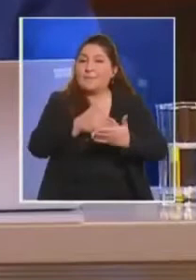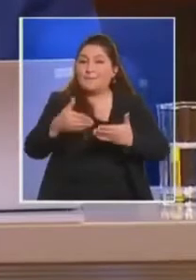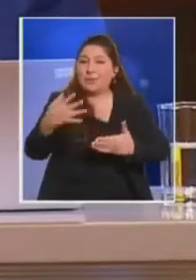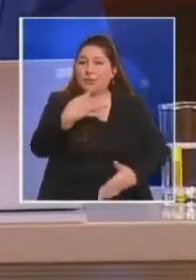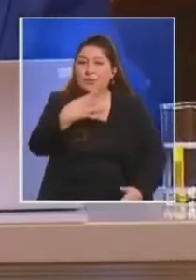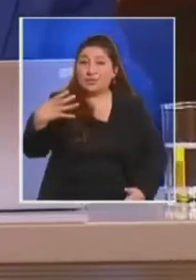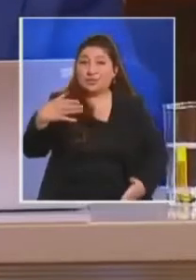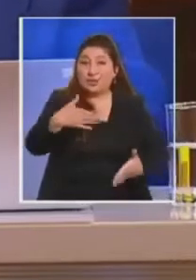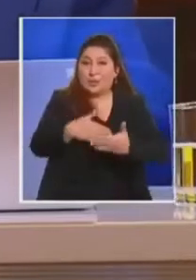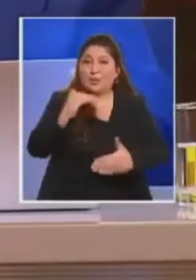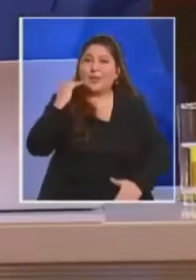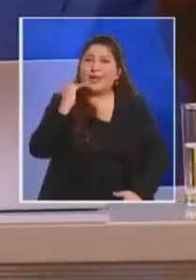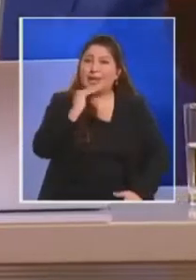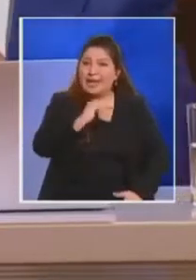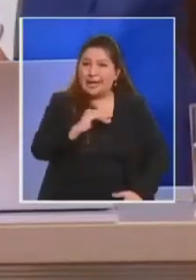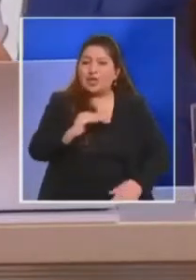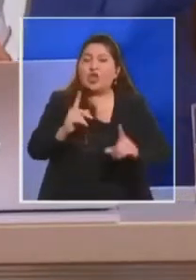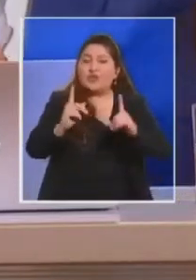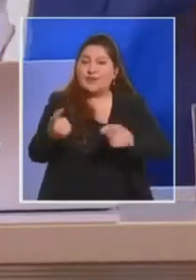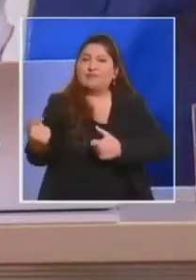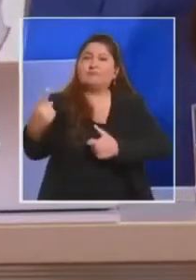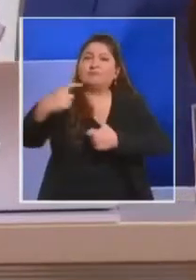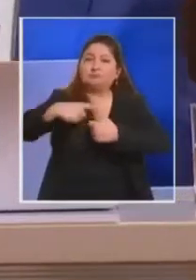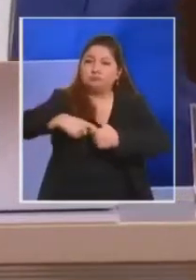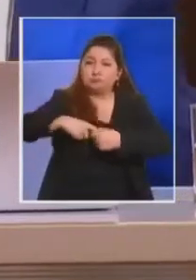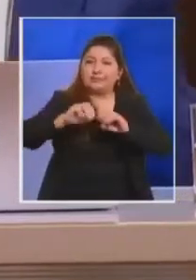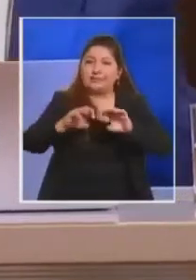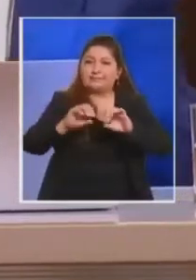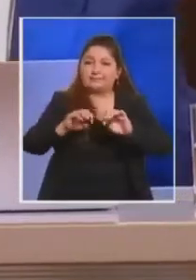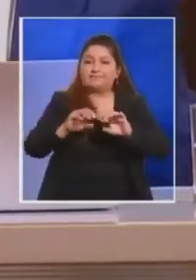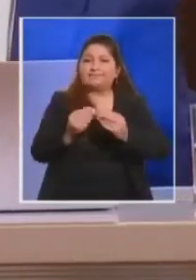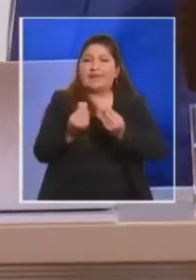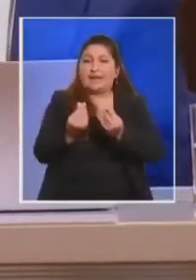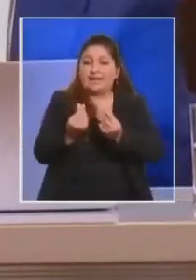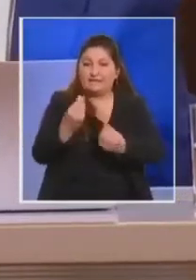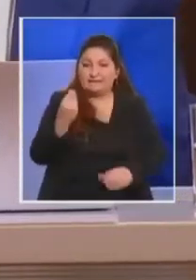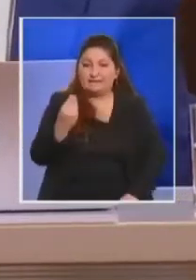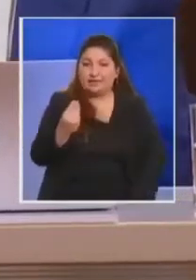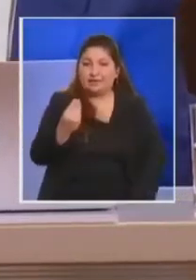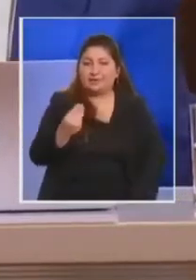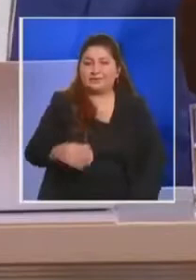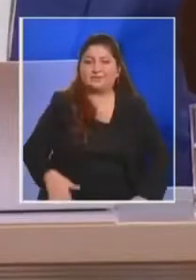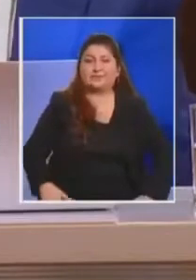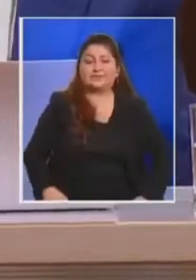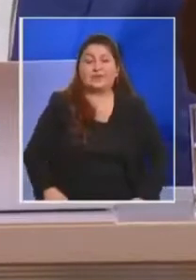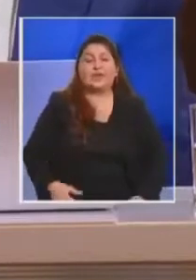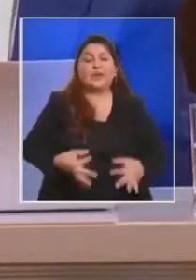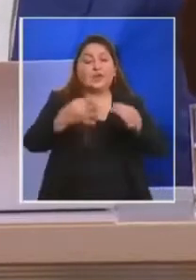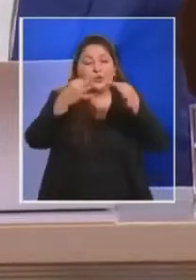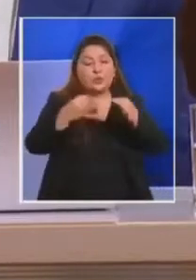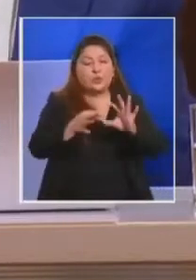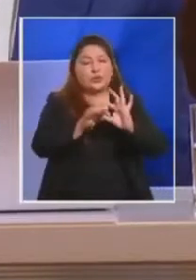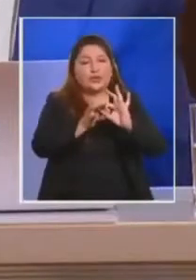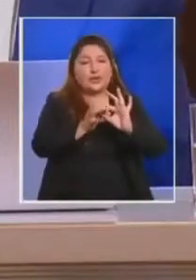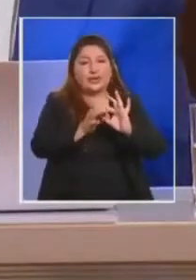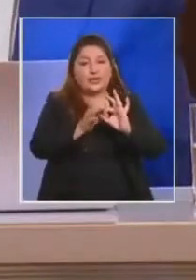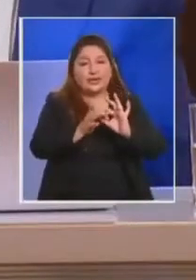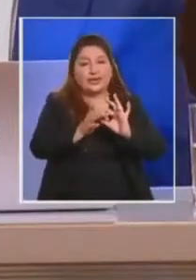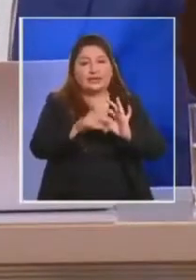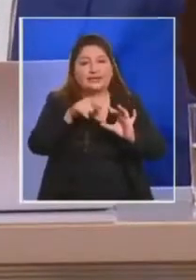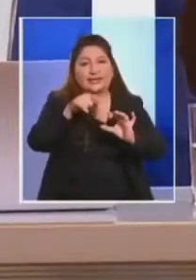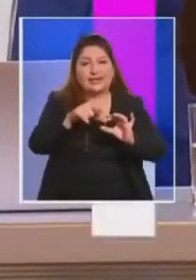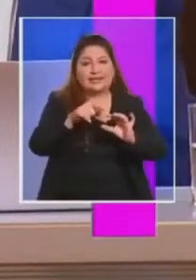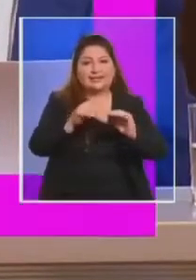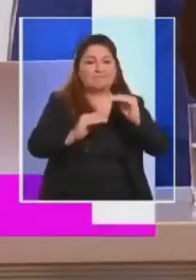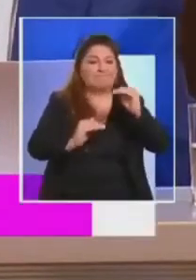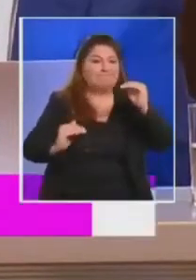estén en el sistema con educación de buena calidad? Gracias, Sergio. Creo que das el clavo a una de las condiciones que más generan desigualdad